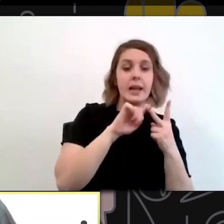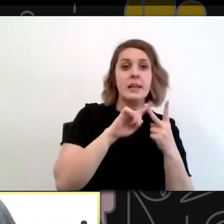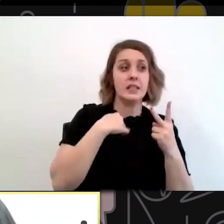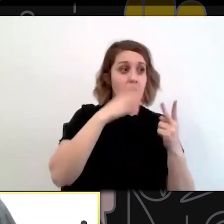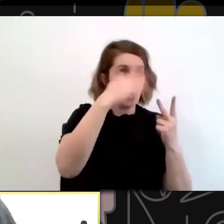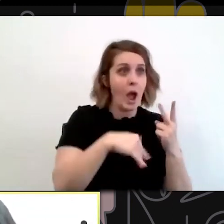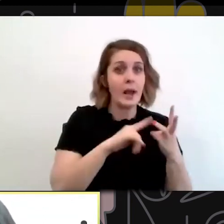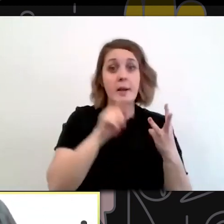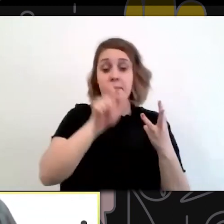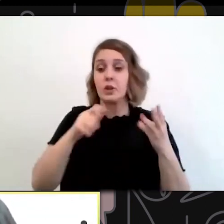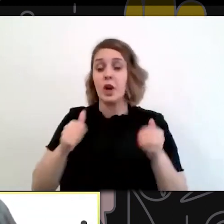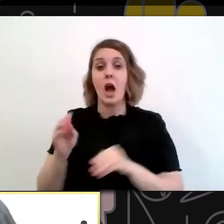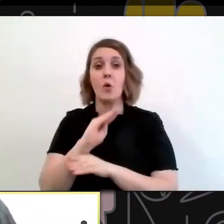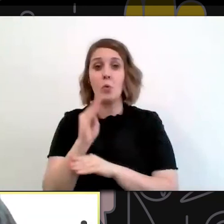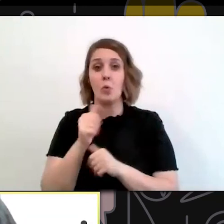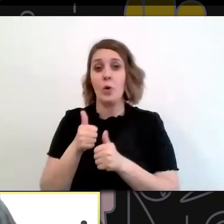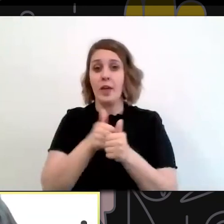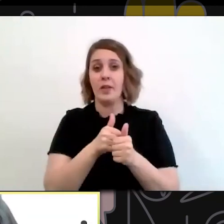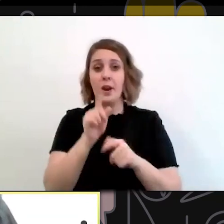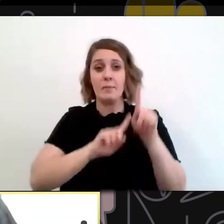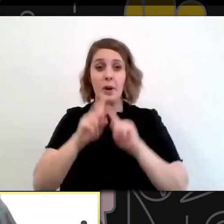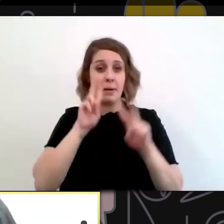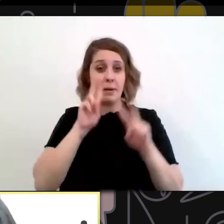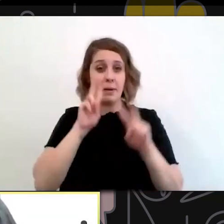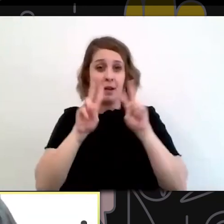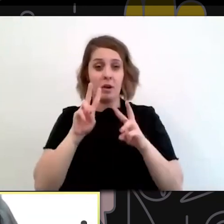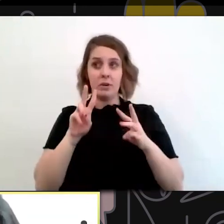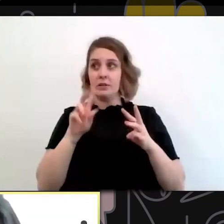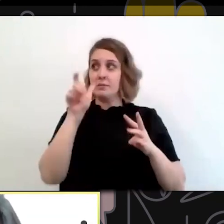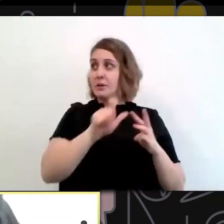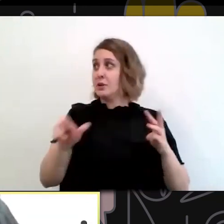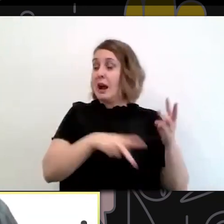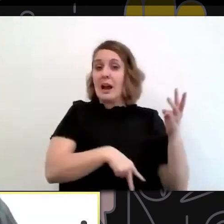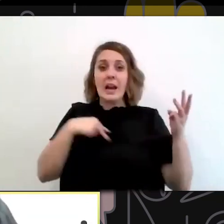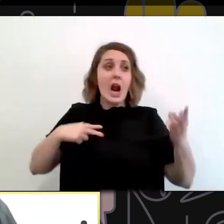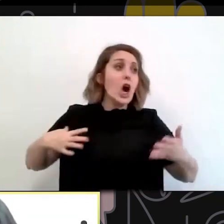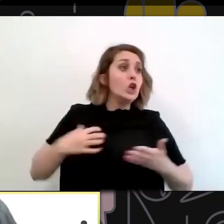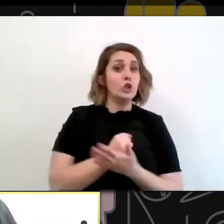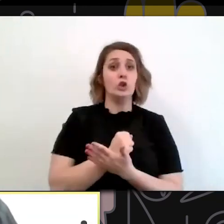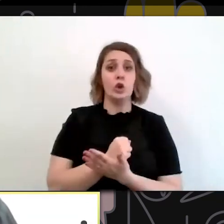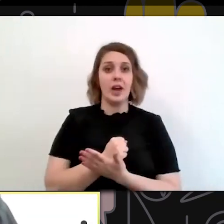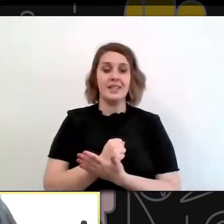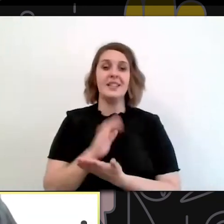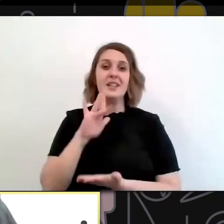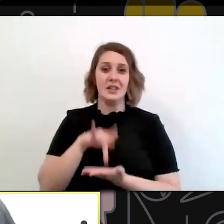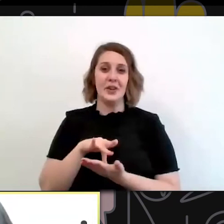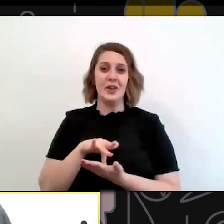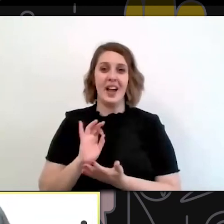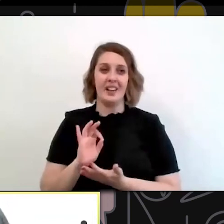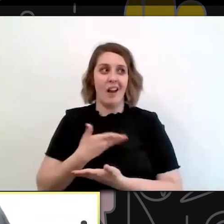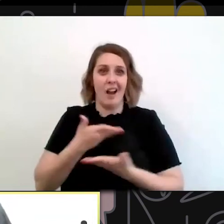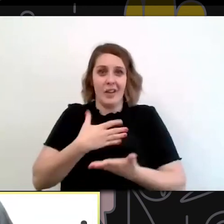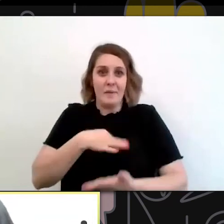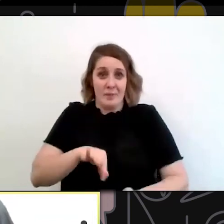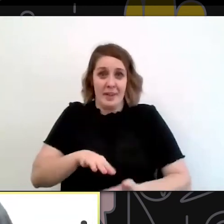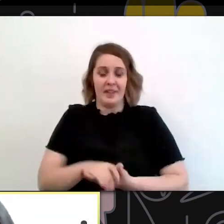a los cuidadores que tienen problemas visuales y a todo el mundo en general que no tendría que pasar por esa tensión. También creo